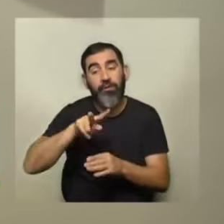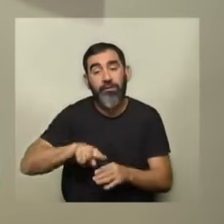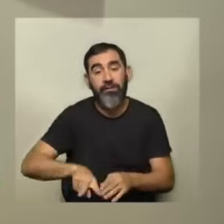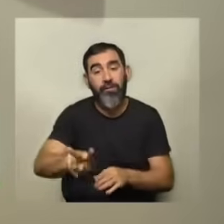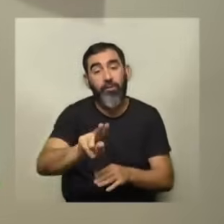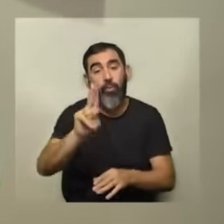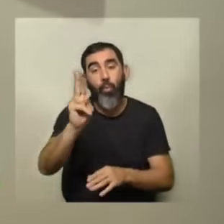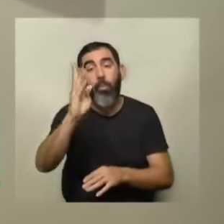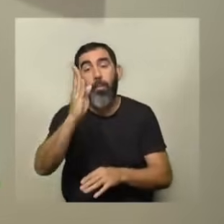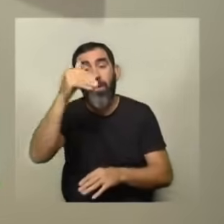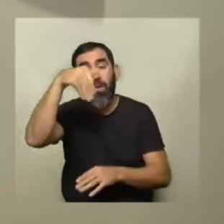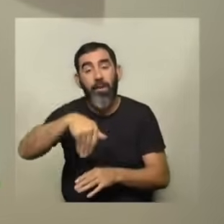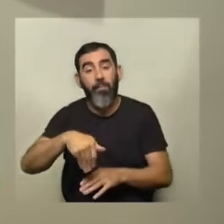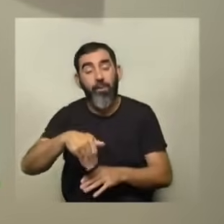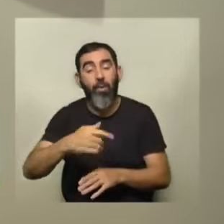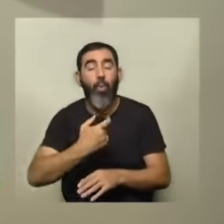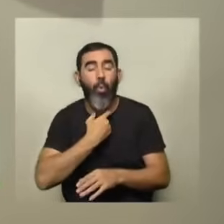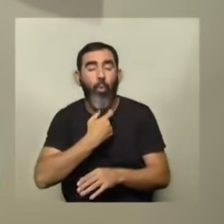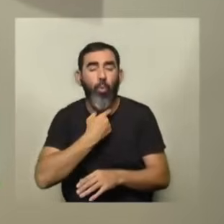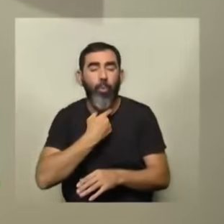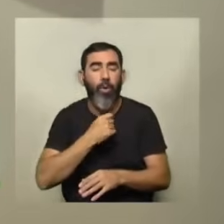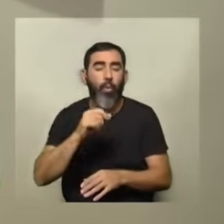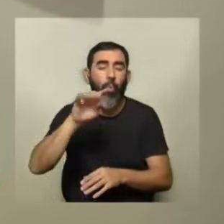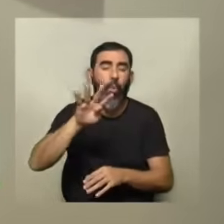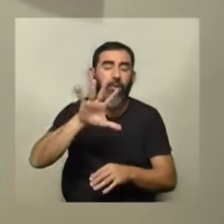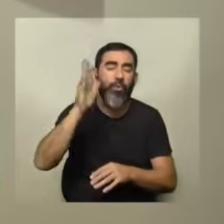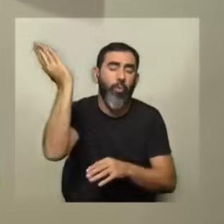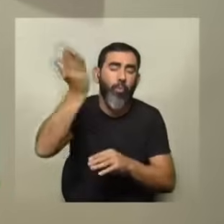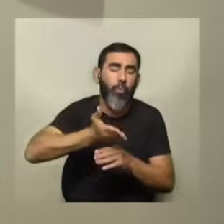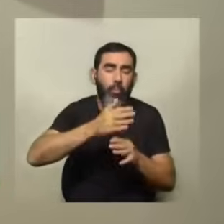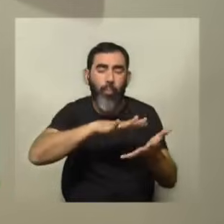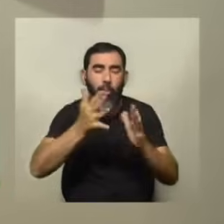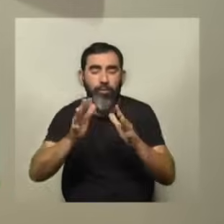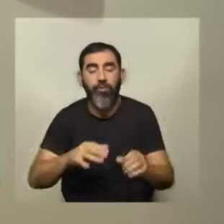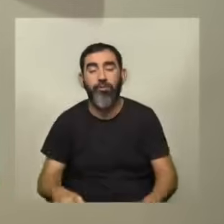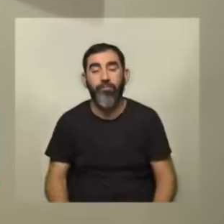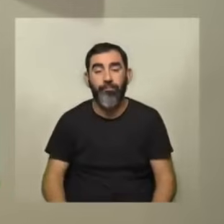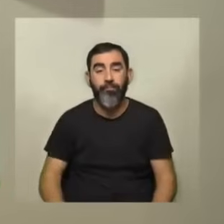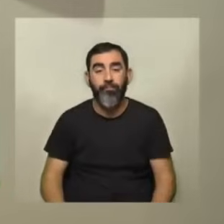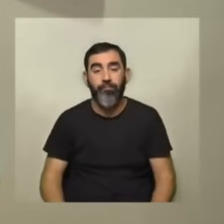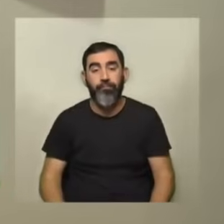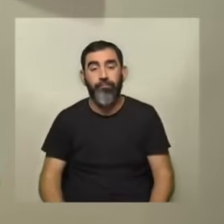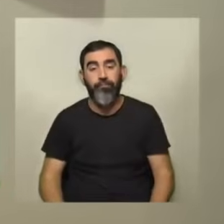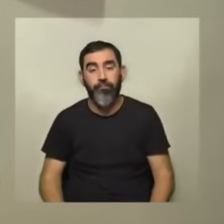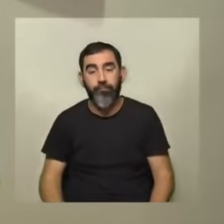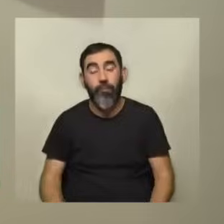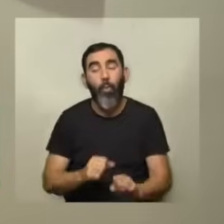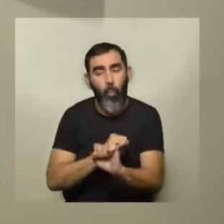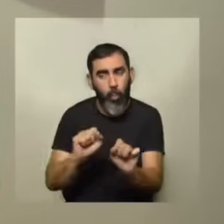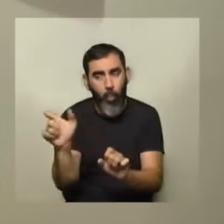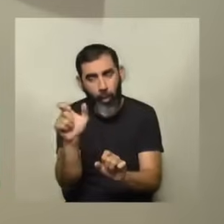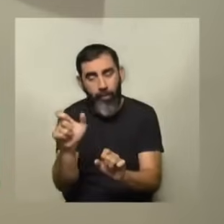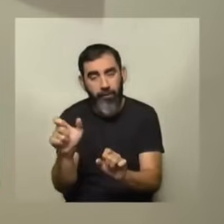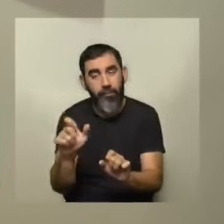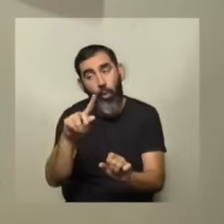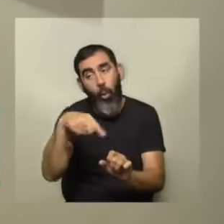UPM anda en el entorno de la ocupación de UPM, en el entorno del 45% de la utilización. O sea que tenemos allí un margen importante